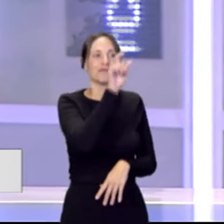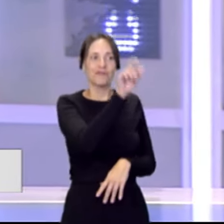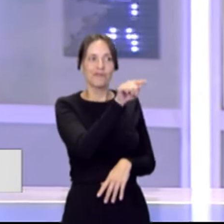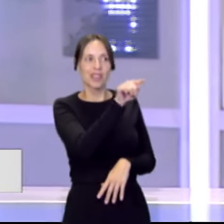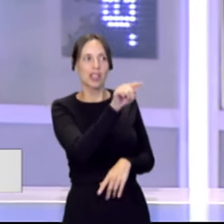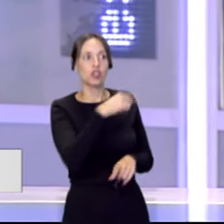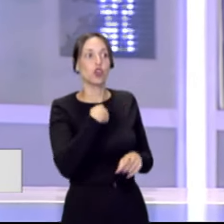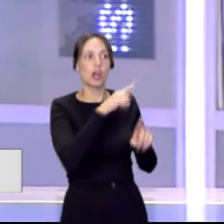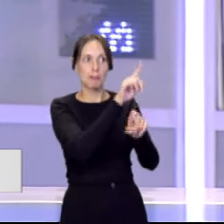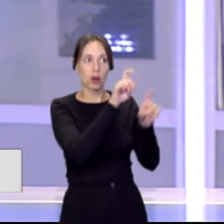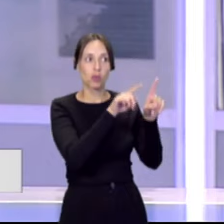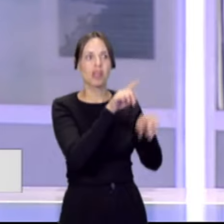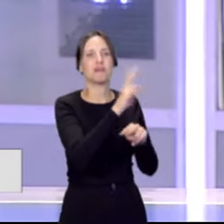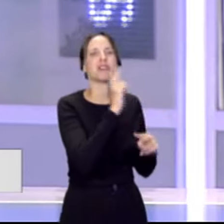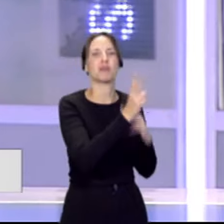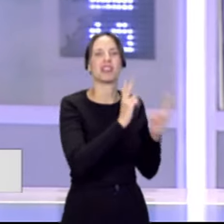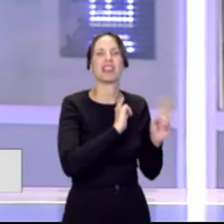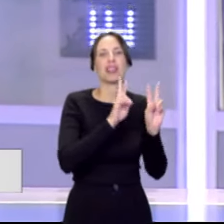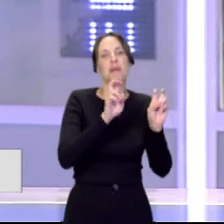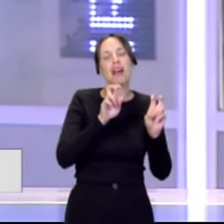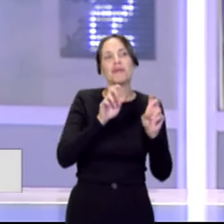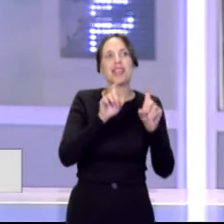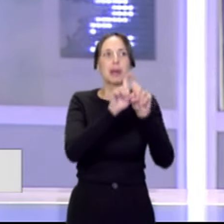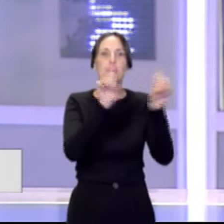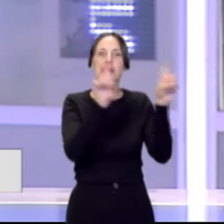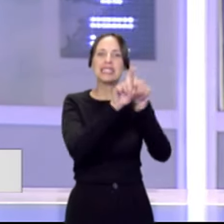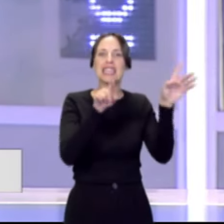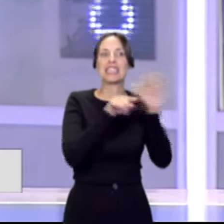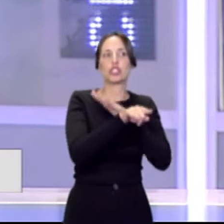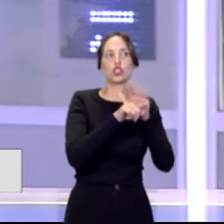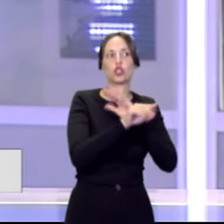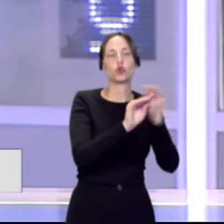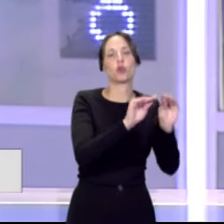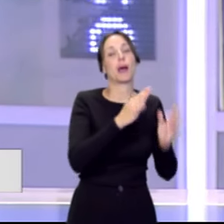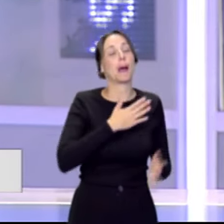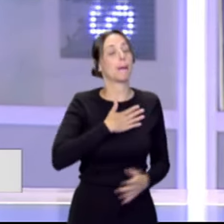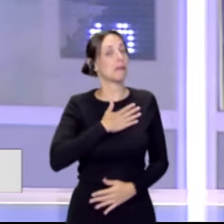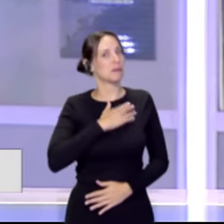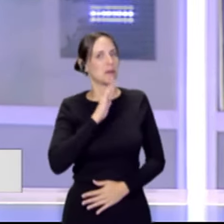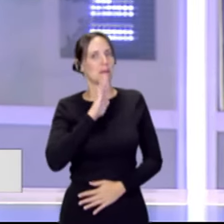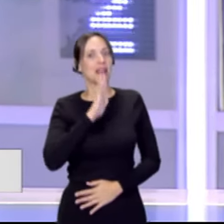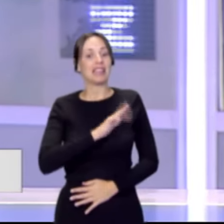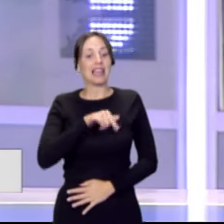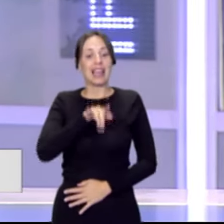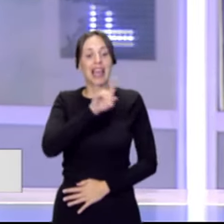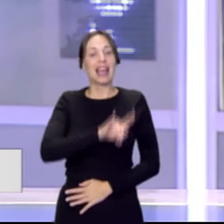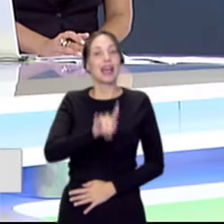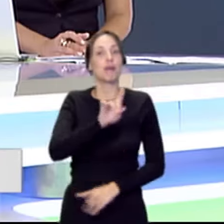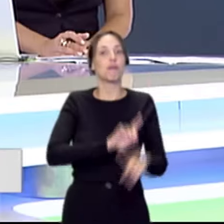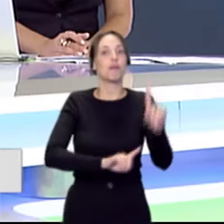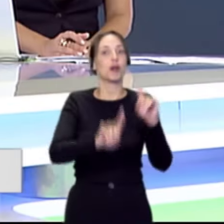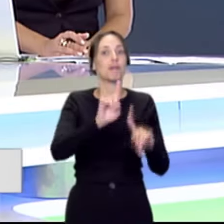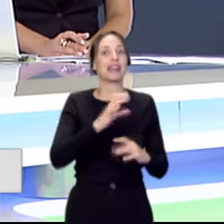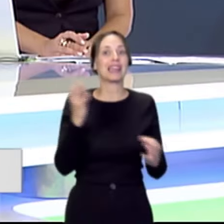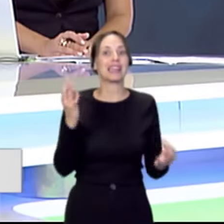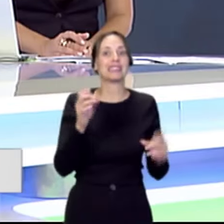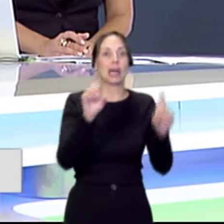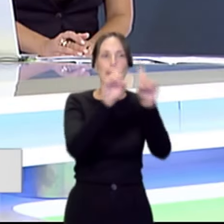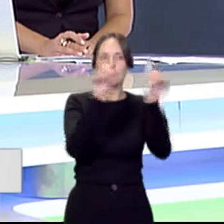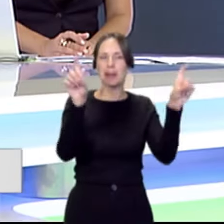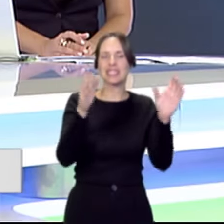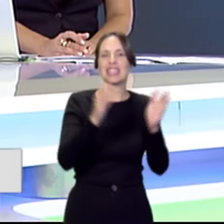en el tema de la gestión empresarial. A mí me da la sensación, nosotros tenemos un enorme problema en Canarias, que es el tamaño promedio de la empresa. Hay